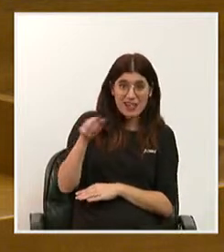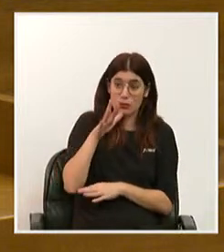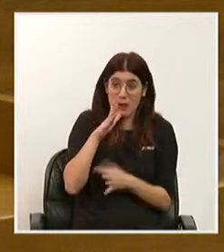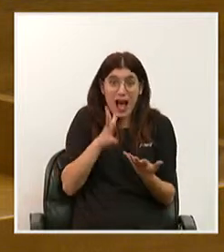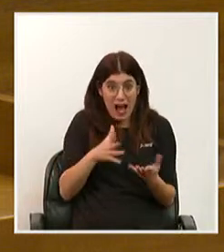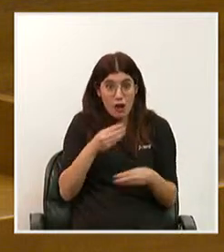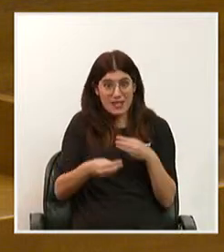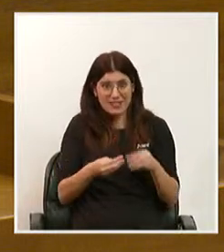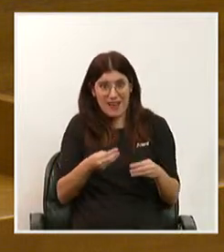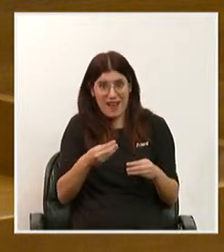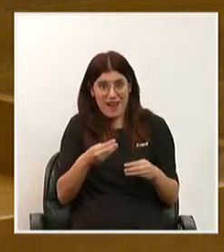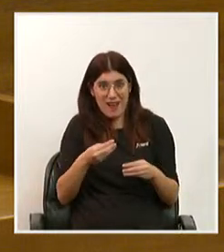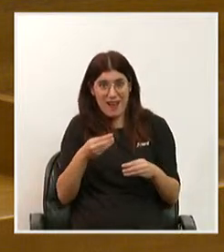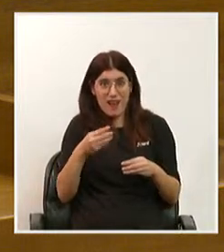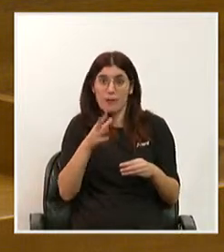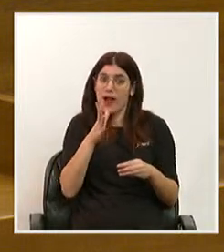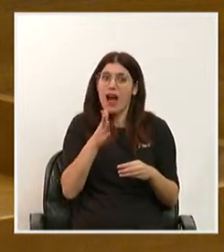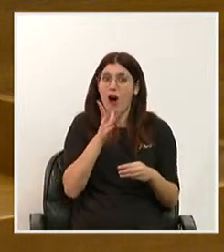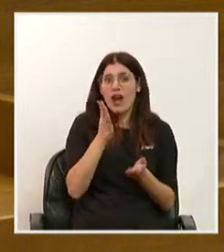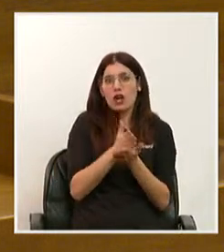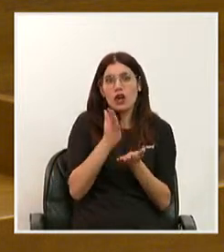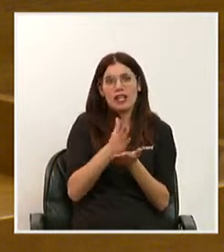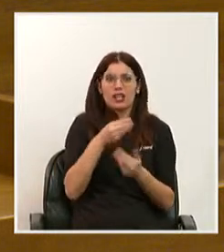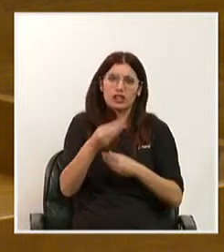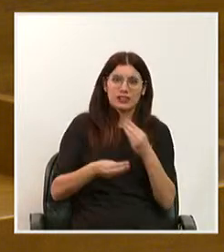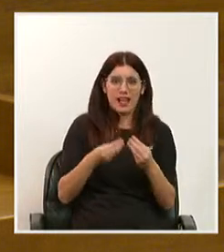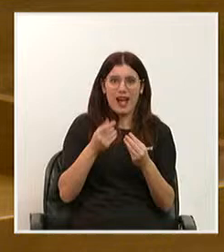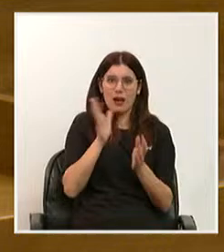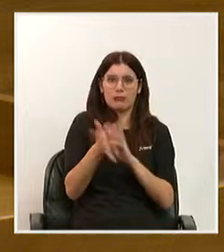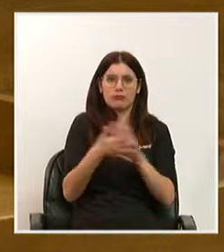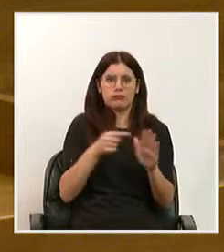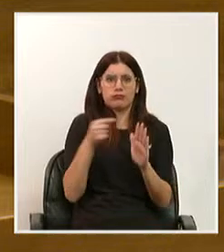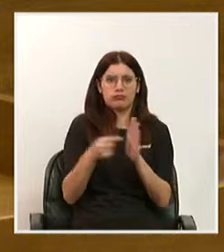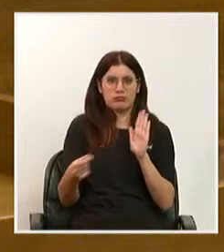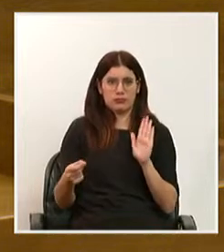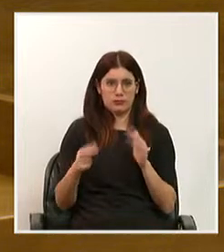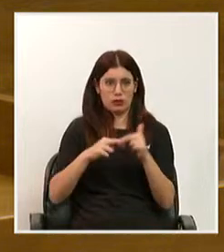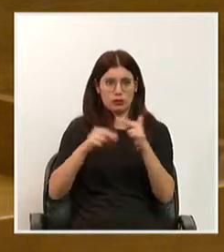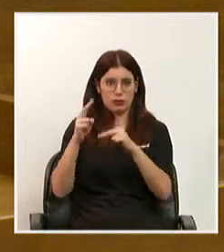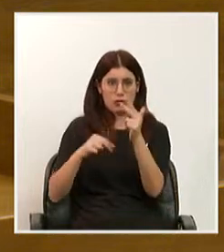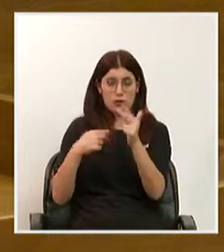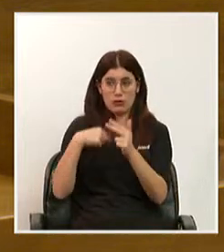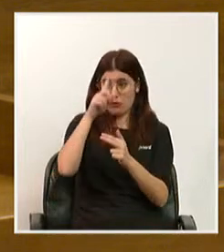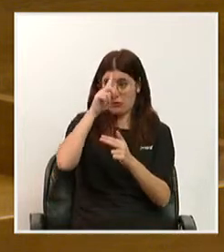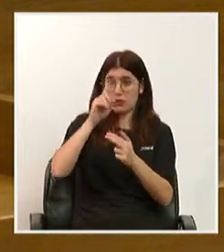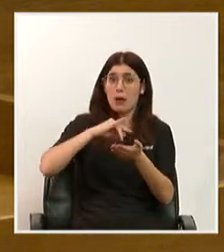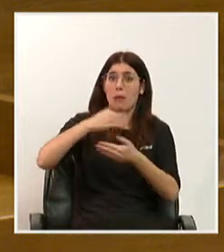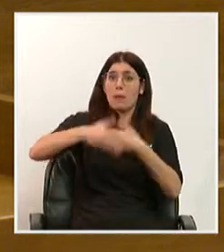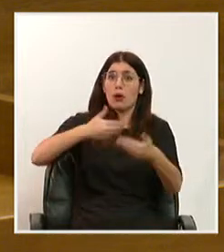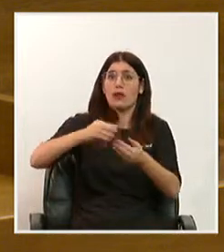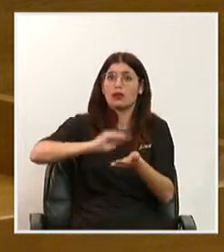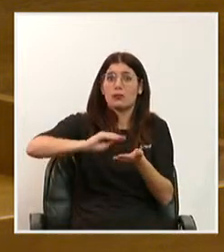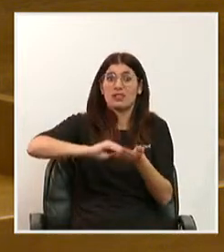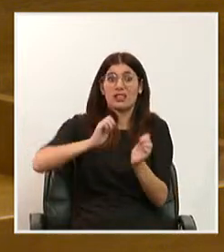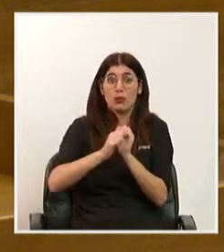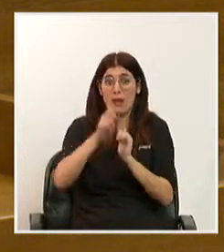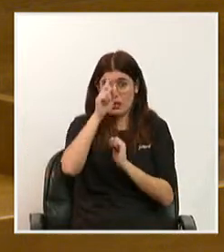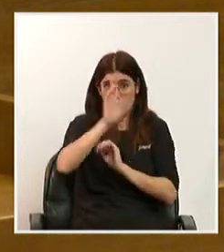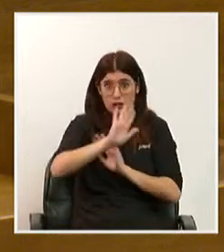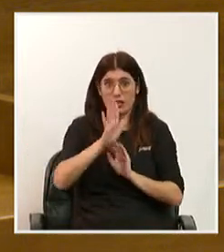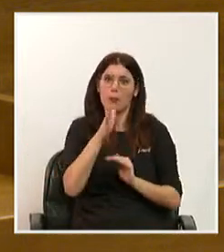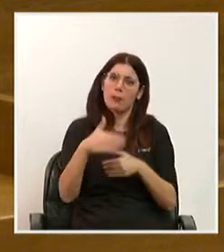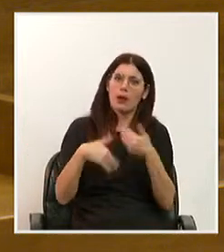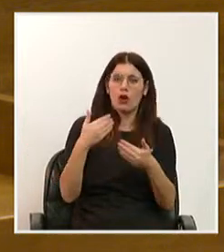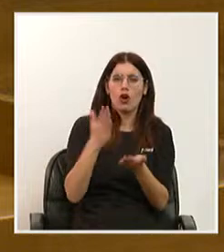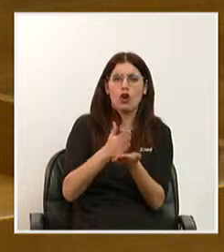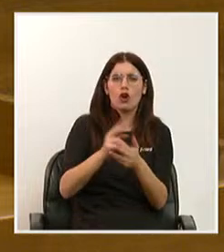sí en este momento los colegios se hagan de forma Exprés que por cierto no tengo ni idea qué procedimiento administrativo es ese pero tenemos que hacer los colegios de